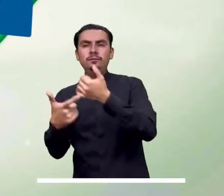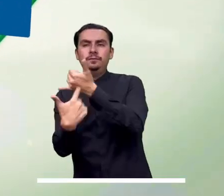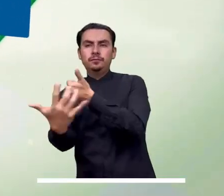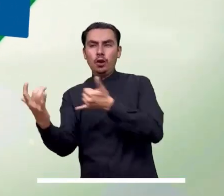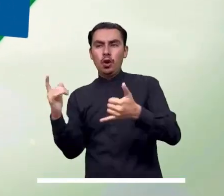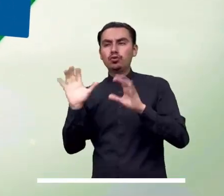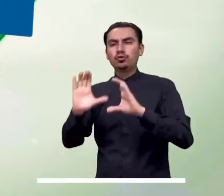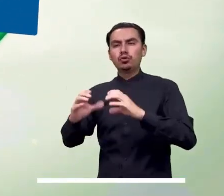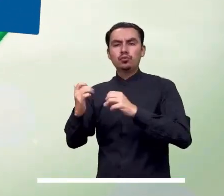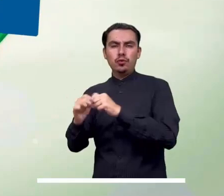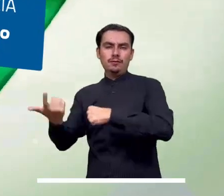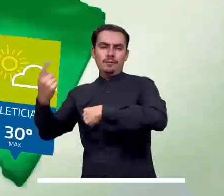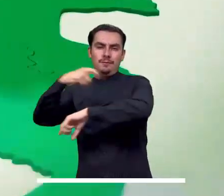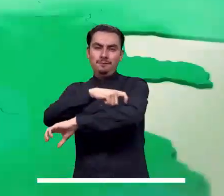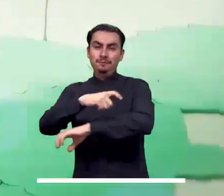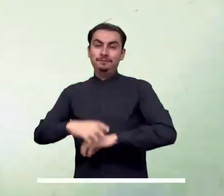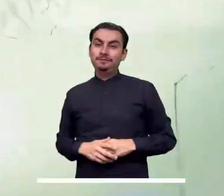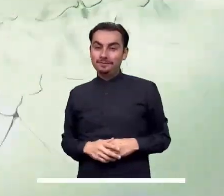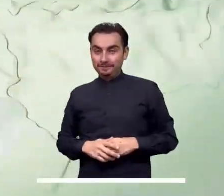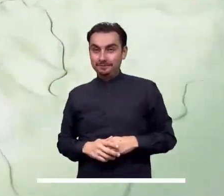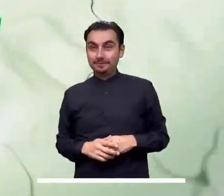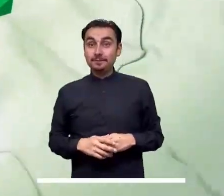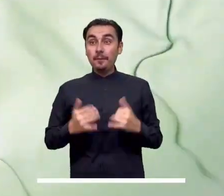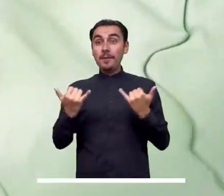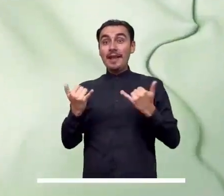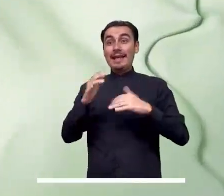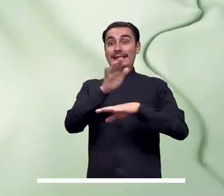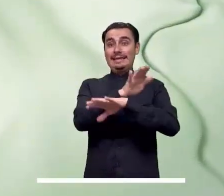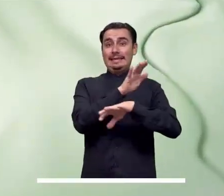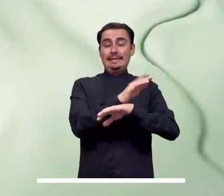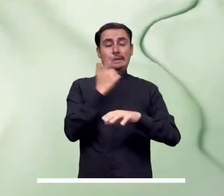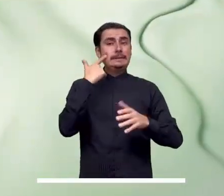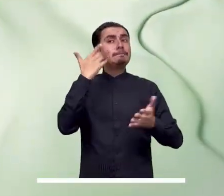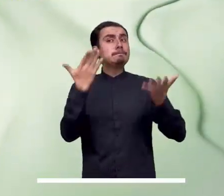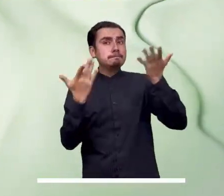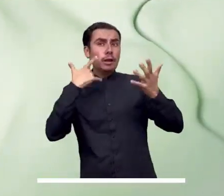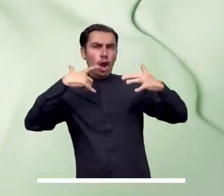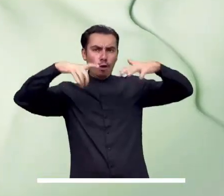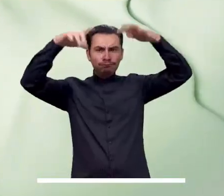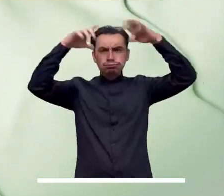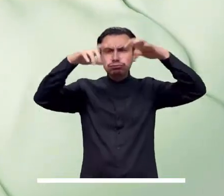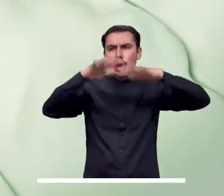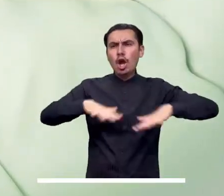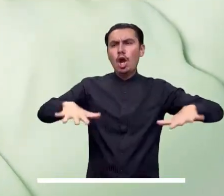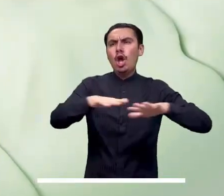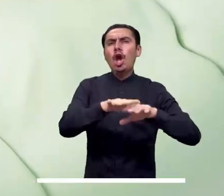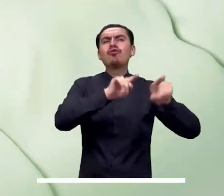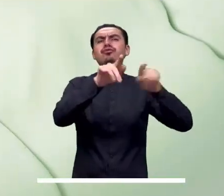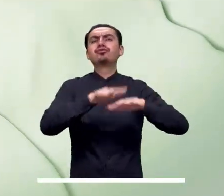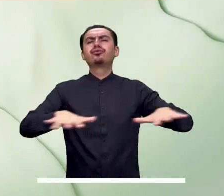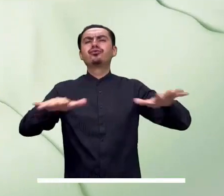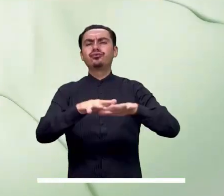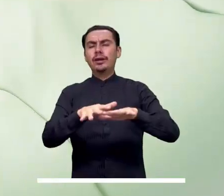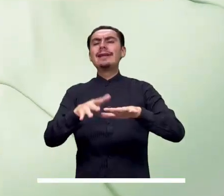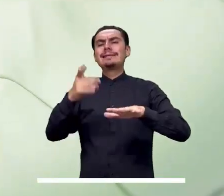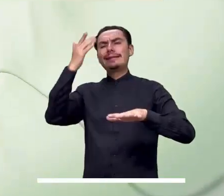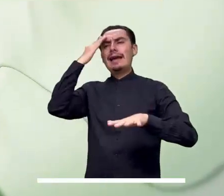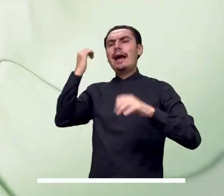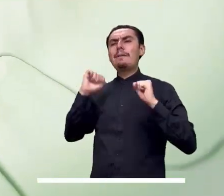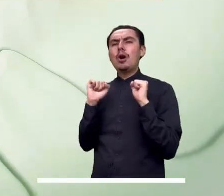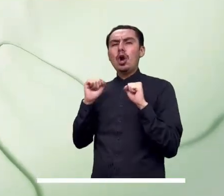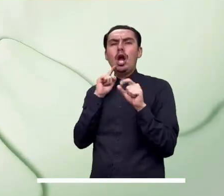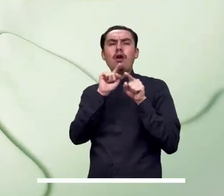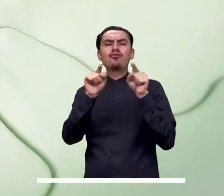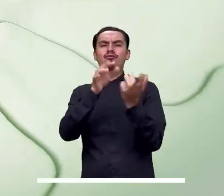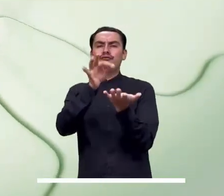la región Bogotá seguirá presentando un pronóstico lluvioso en amplios sectores se recomienda la atención en el nor